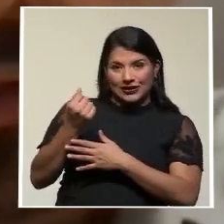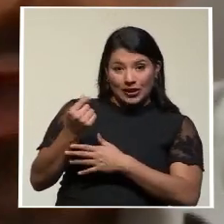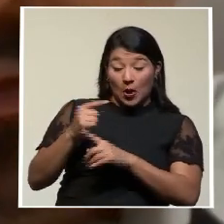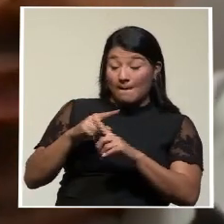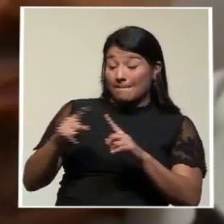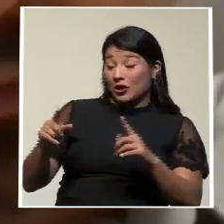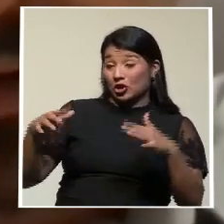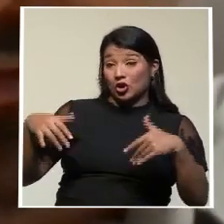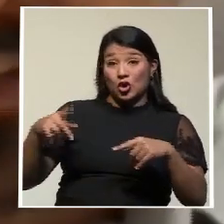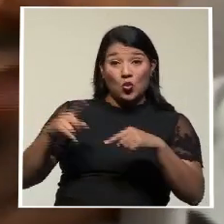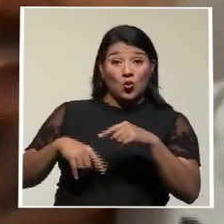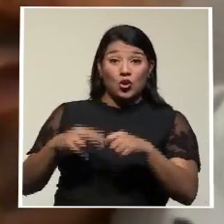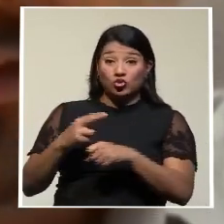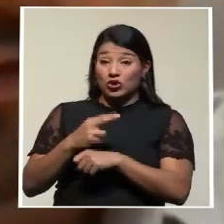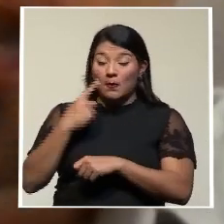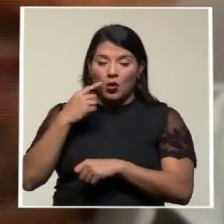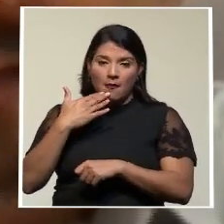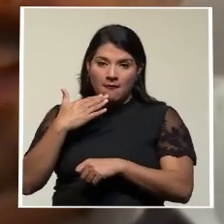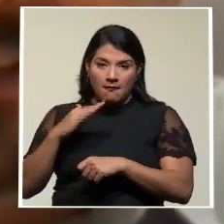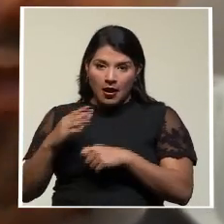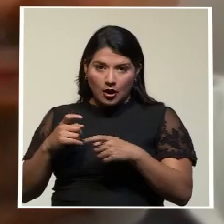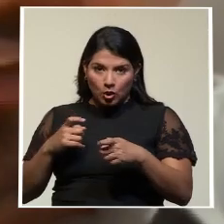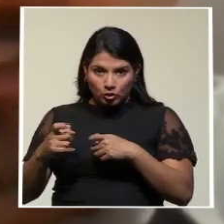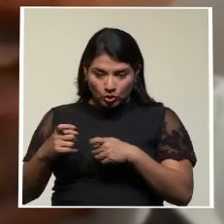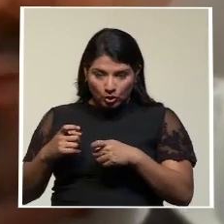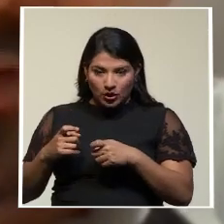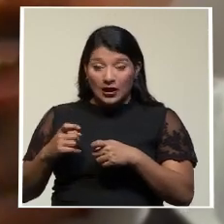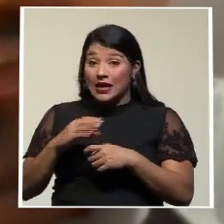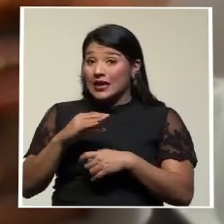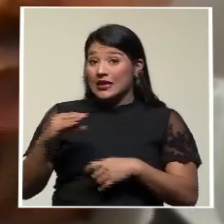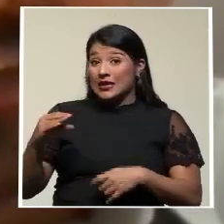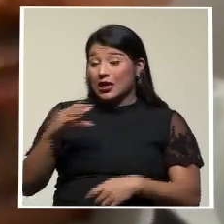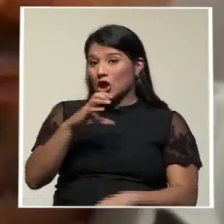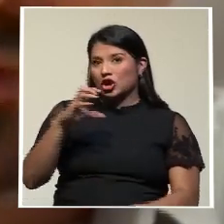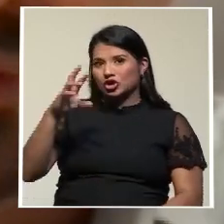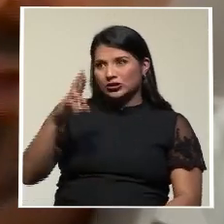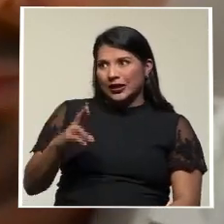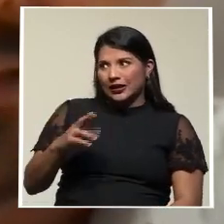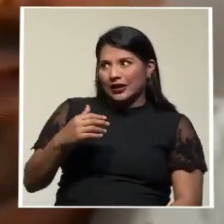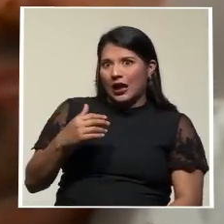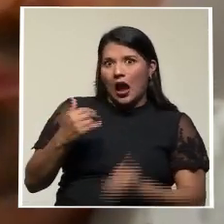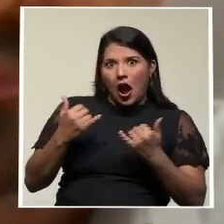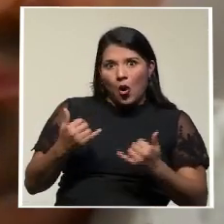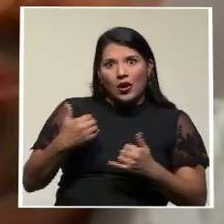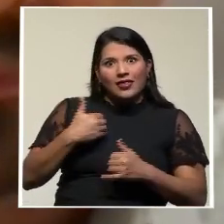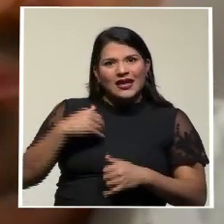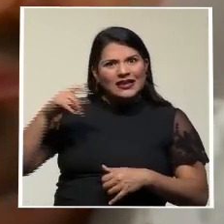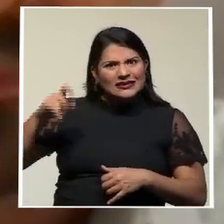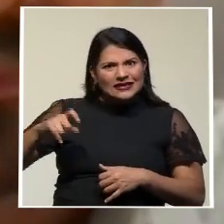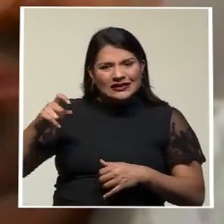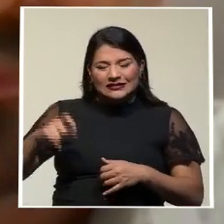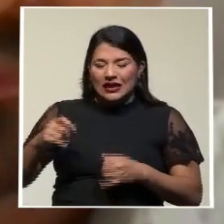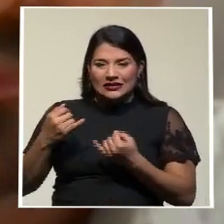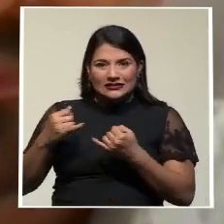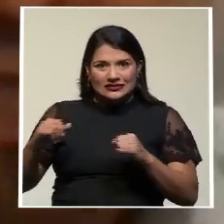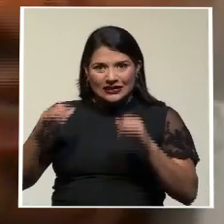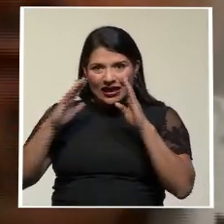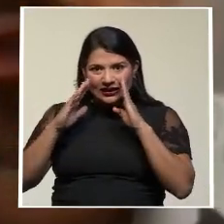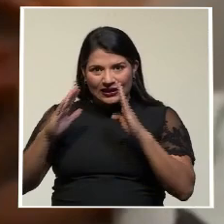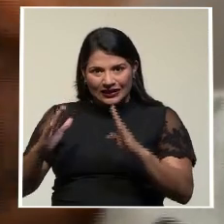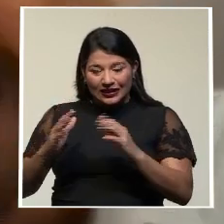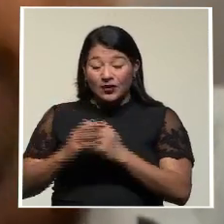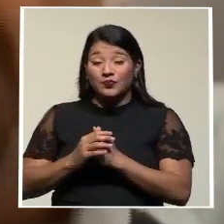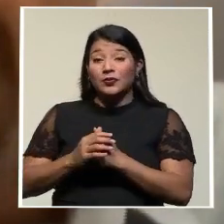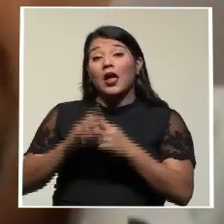podido ejecutar por su ineficiencia, mientras en el país tenemos necesidades absolutamente inatendidas. Ahí viene el